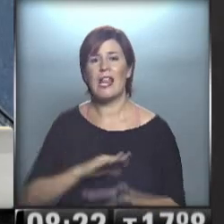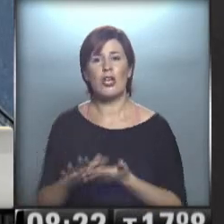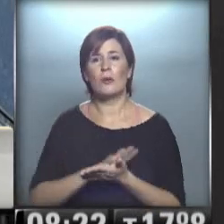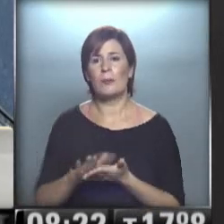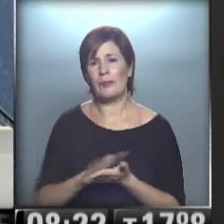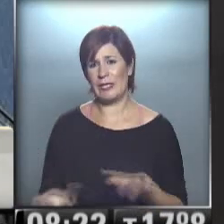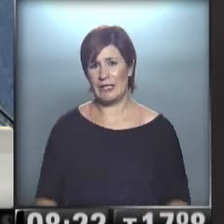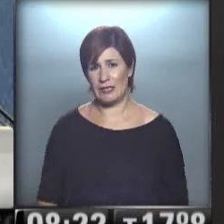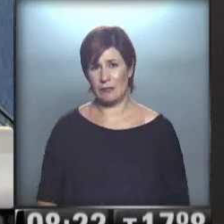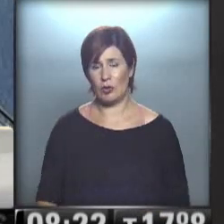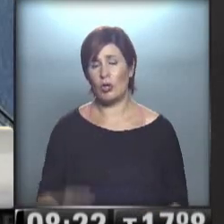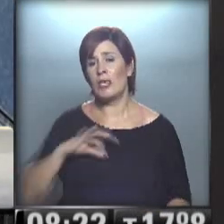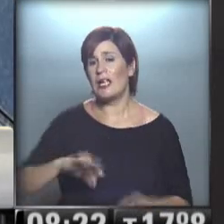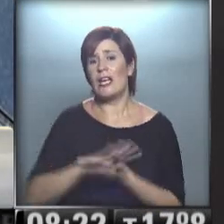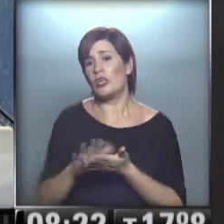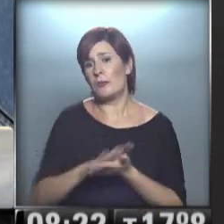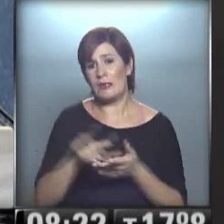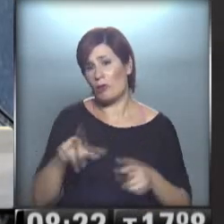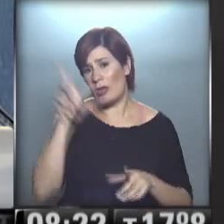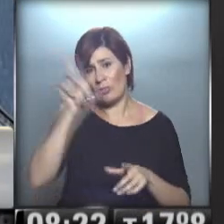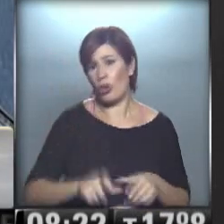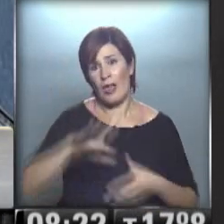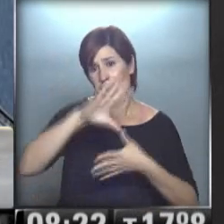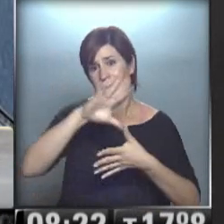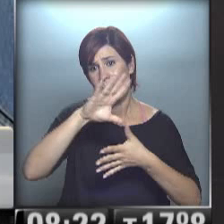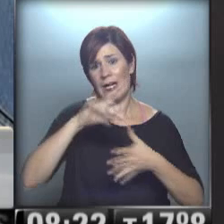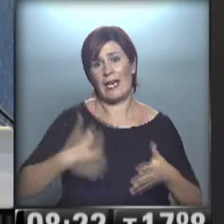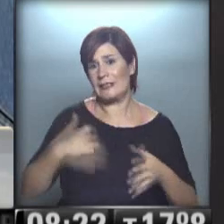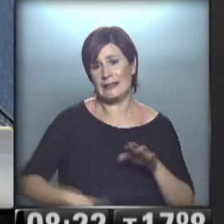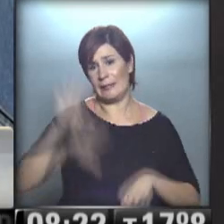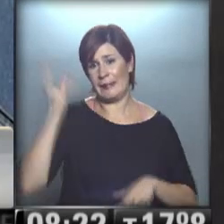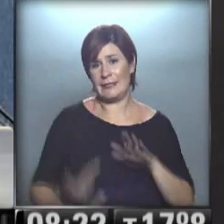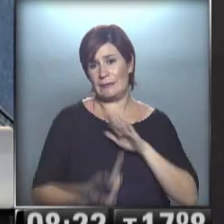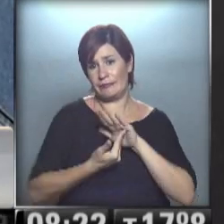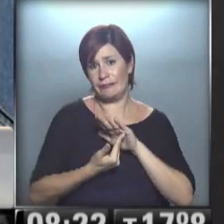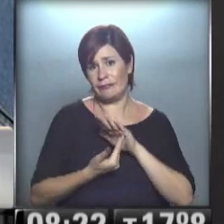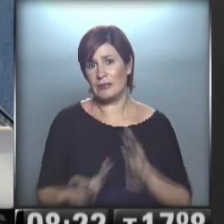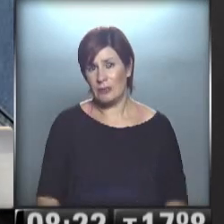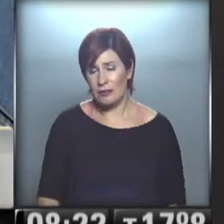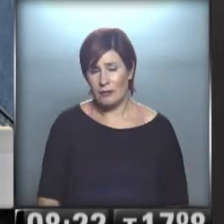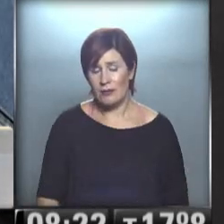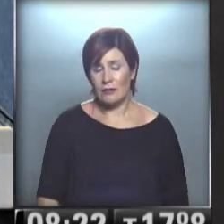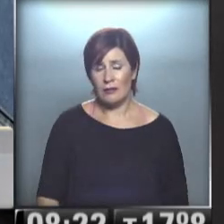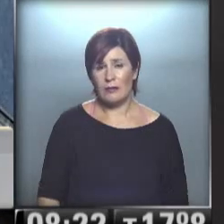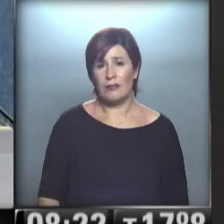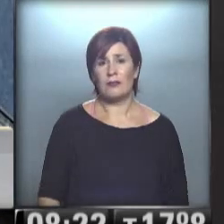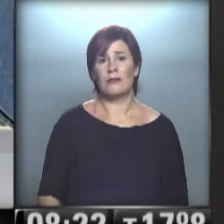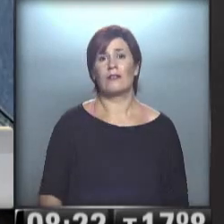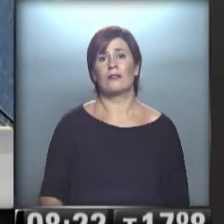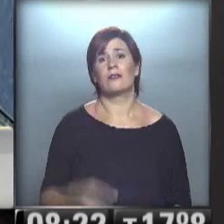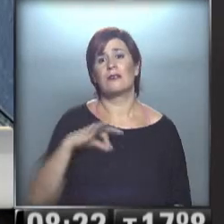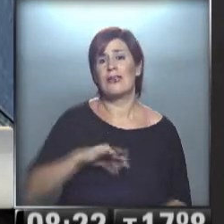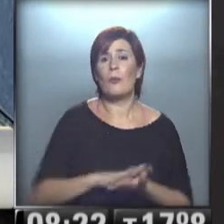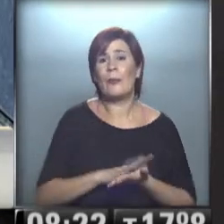América Latina, o en el salario mínimo vital y móvil, que es el doble que el que tiene la República Federativa de Brasil. O sea, no es